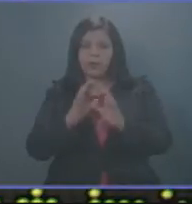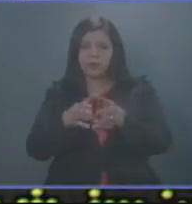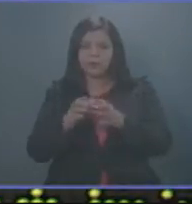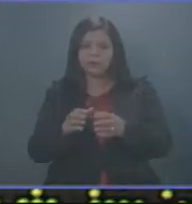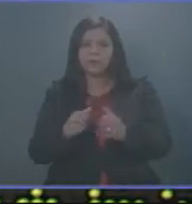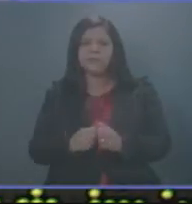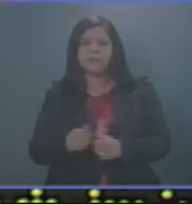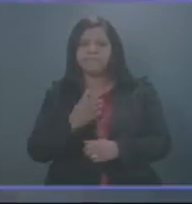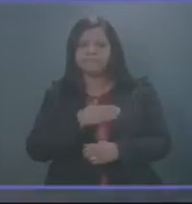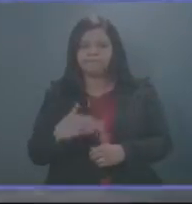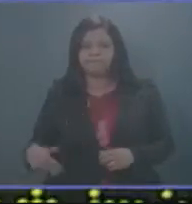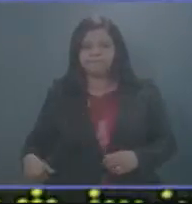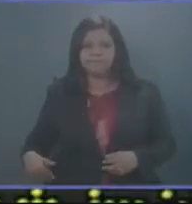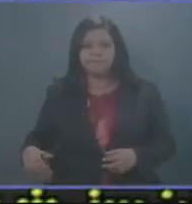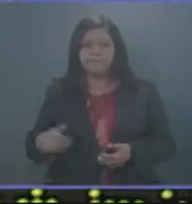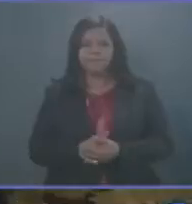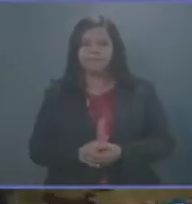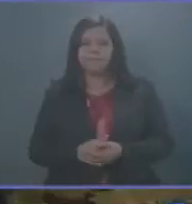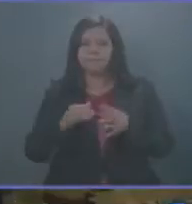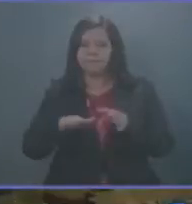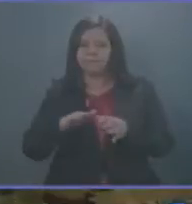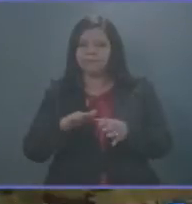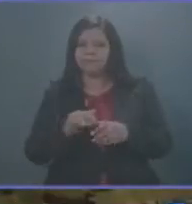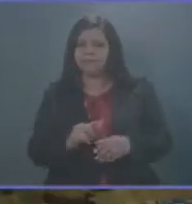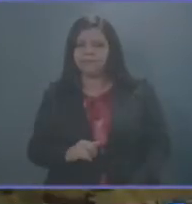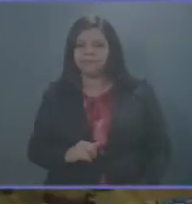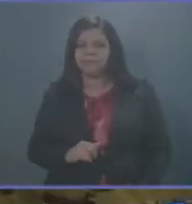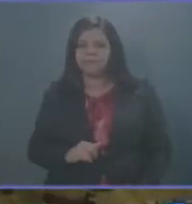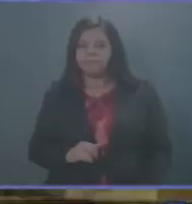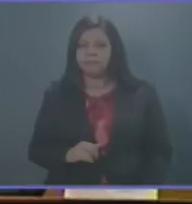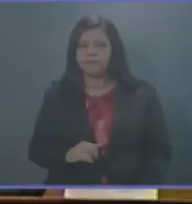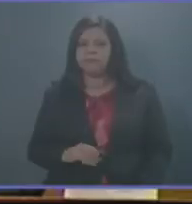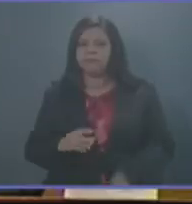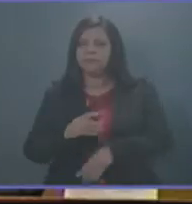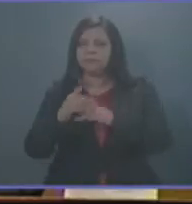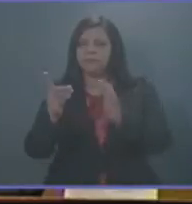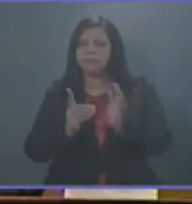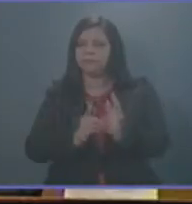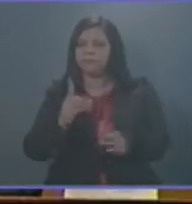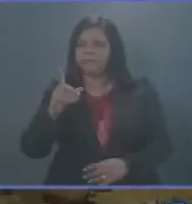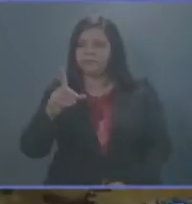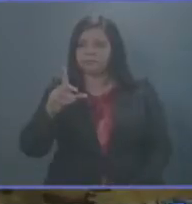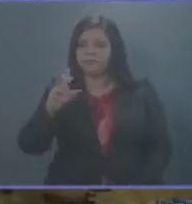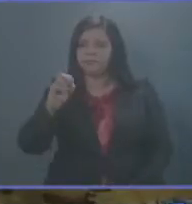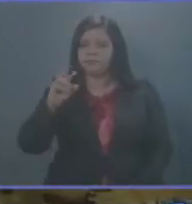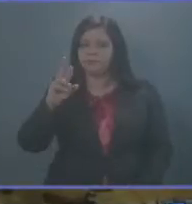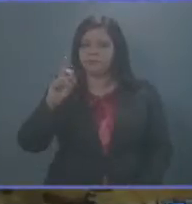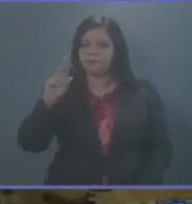Presidente en funciones. Muchas gracias. Diputado Lorenzo Rivas.